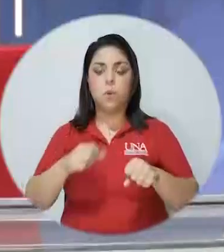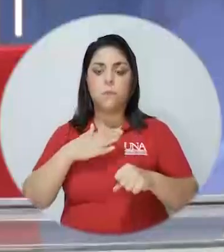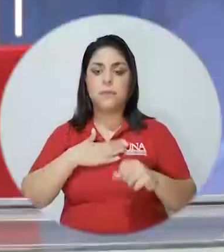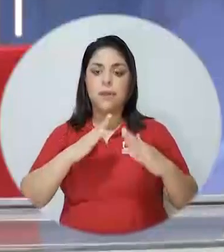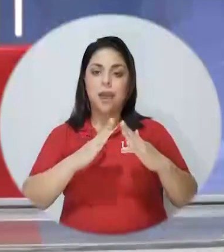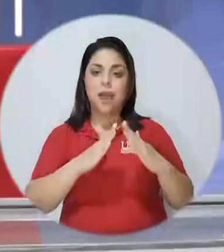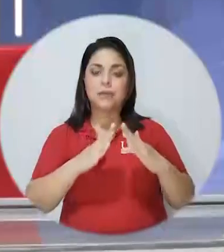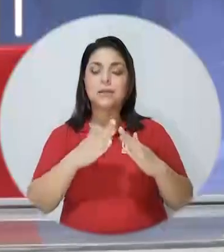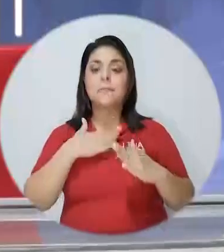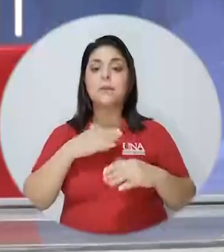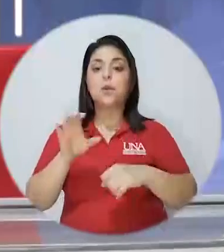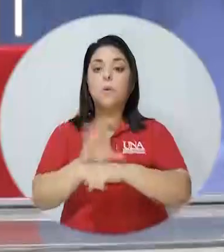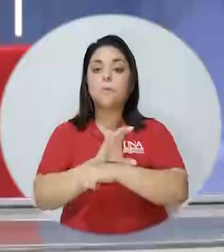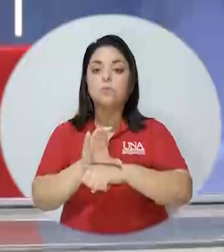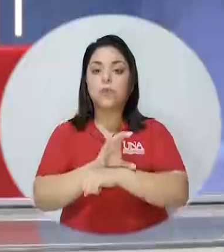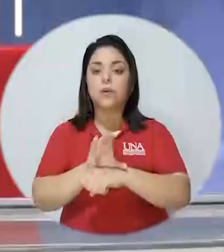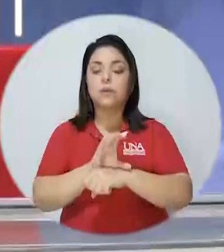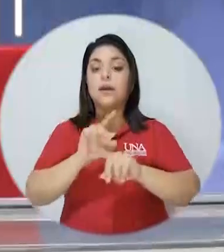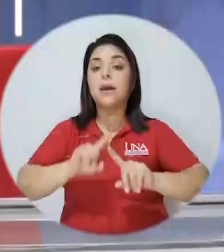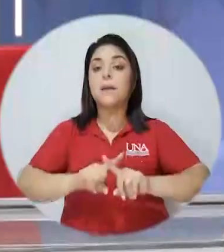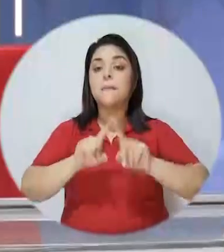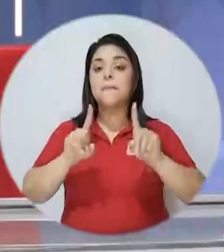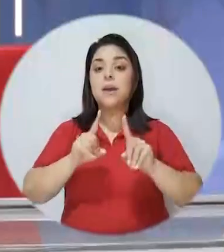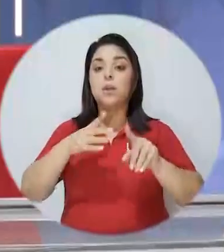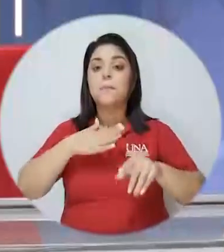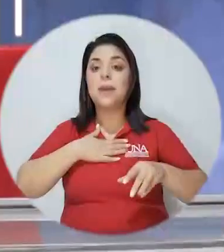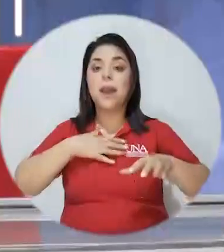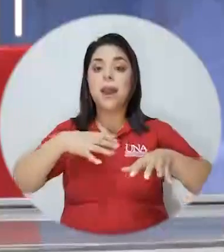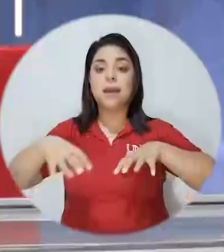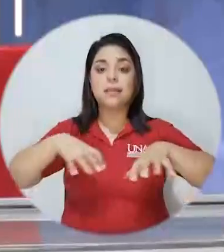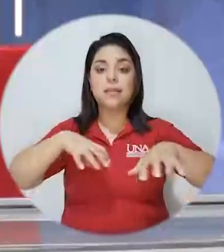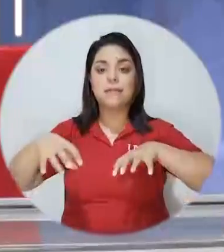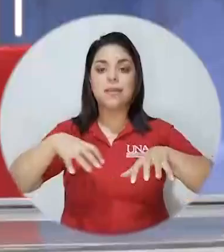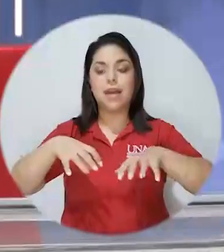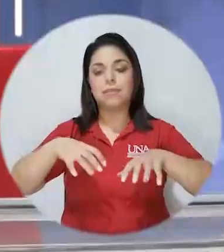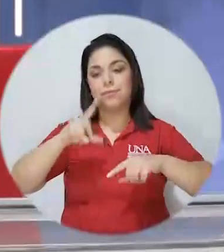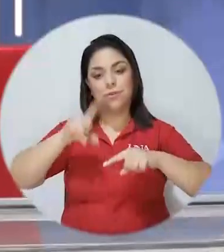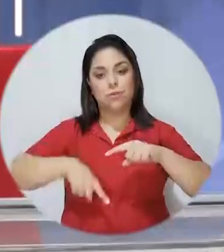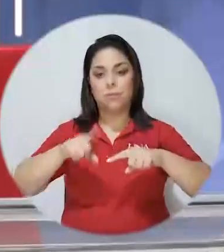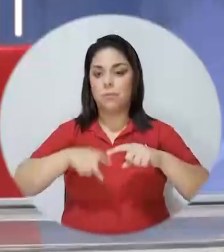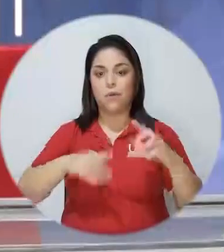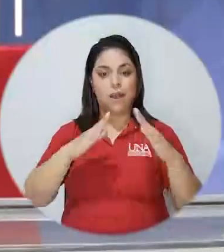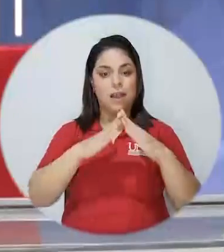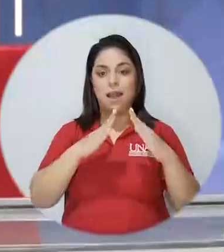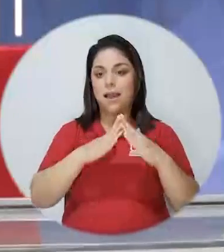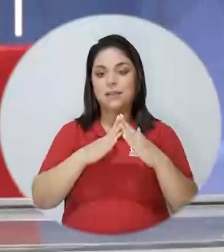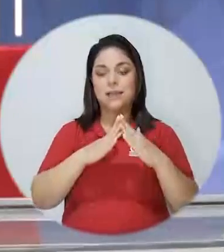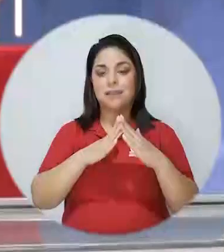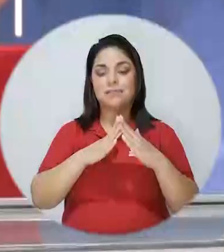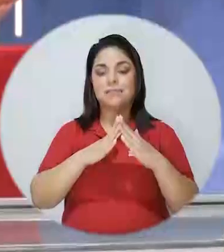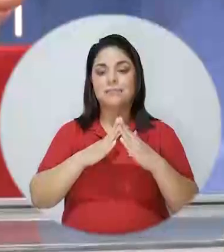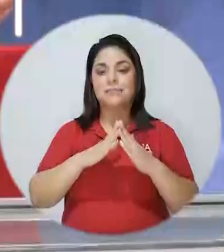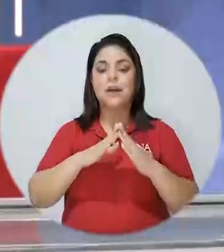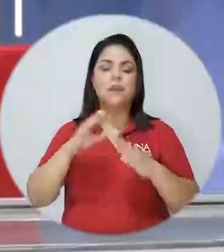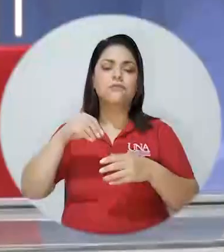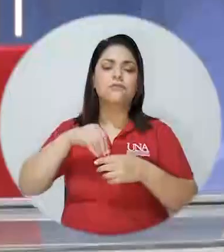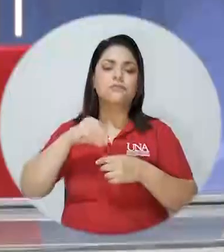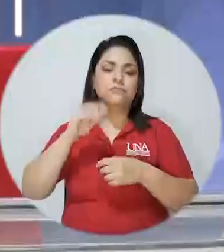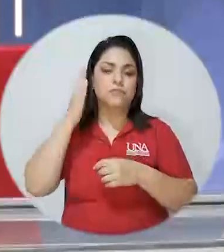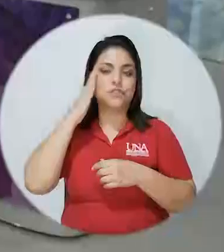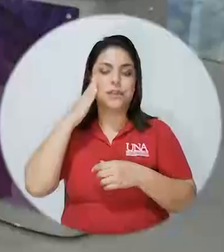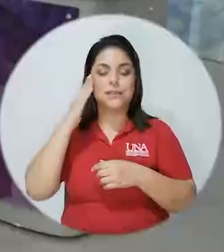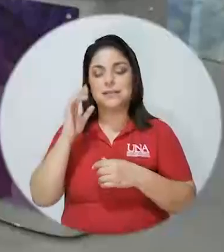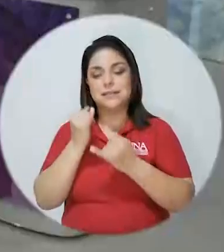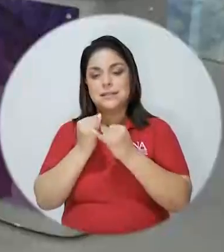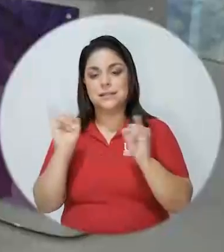computadora, pero la actividad que da origen a mi quehacer no es fuera de pandemia, ¿ok? No